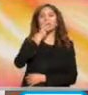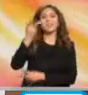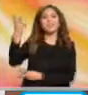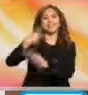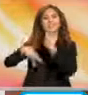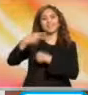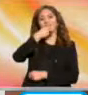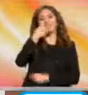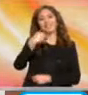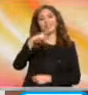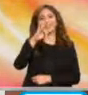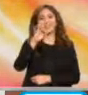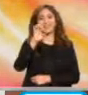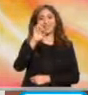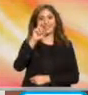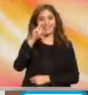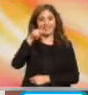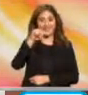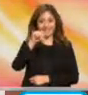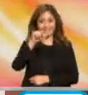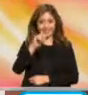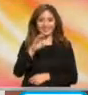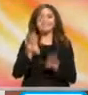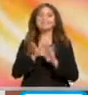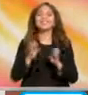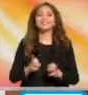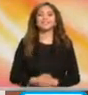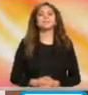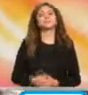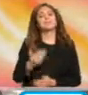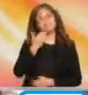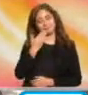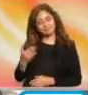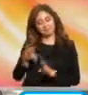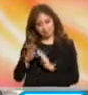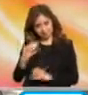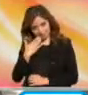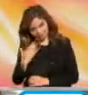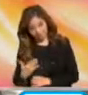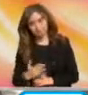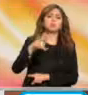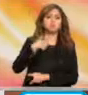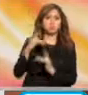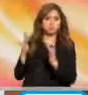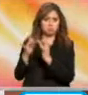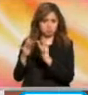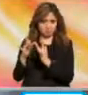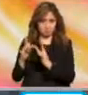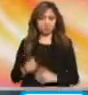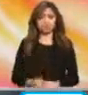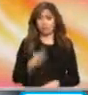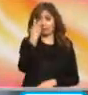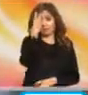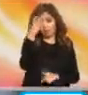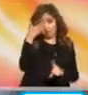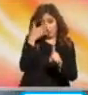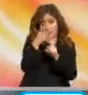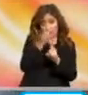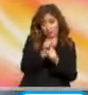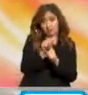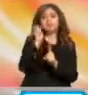Y para apapacharnos a través del conocimiento de nuestro propio idioma, recibimos a Fernando, Gabriela. Buenos días. Apapachowers. Juan,